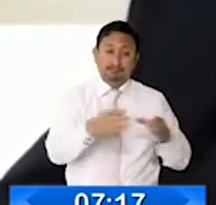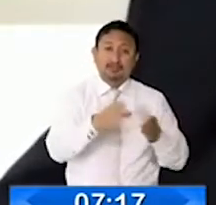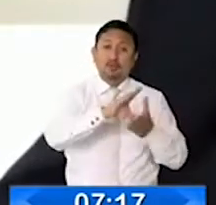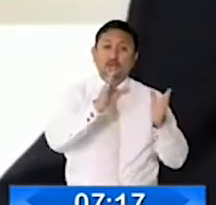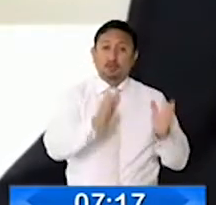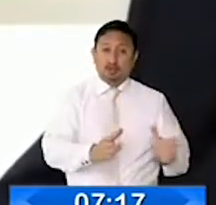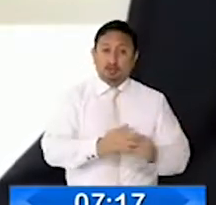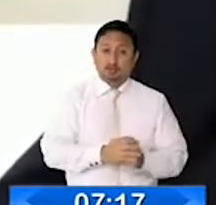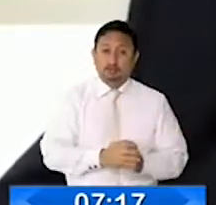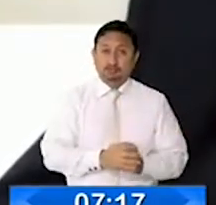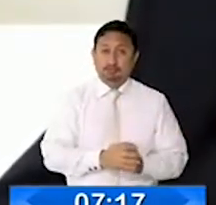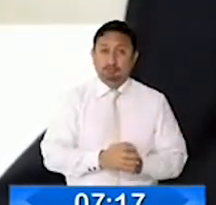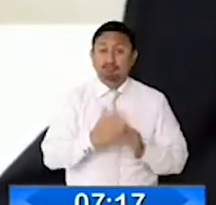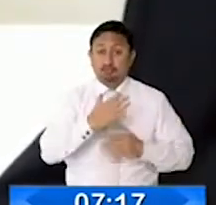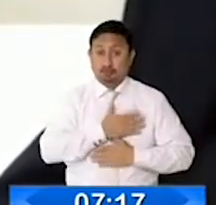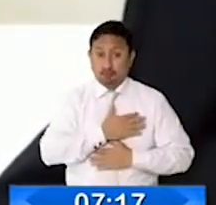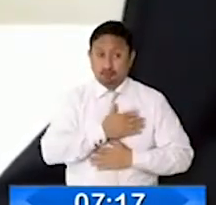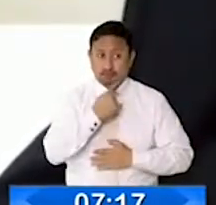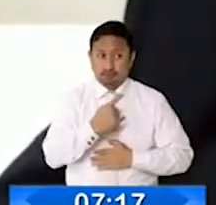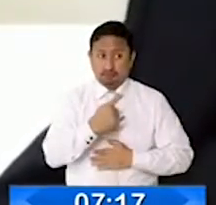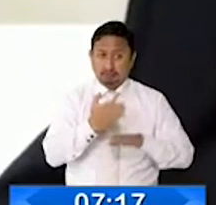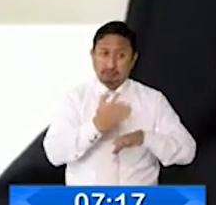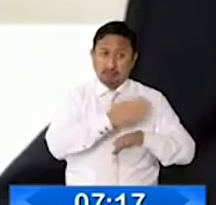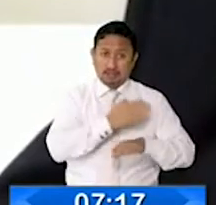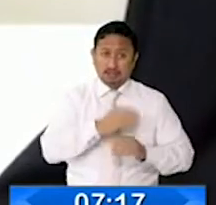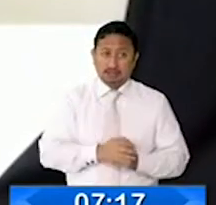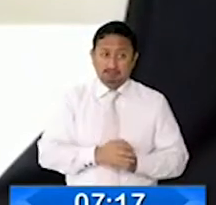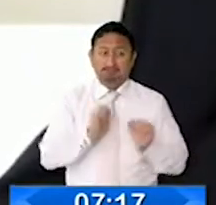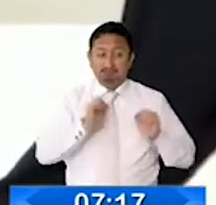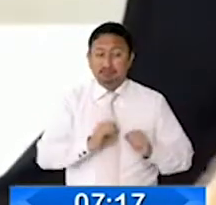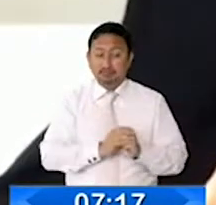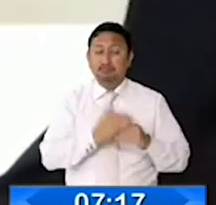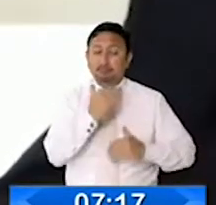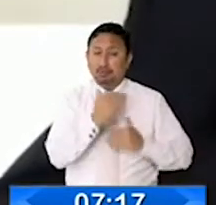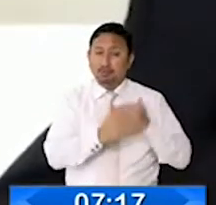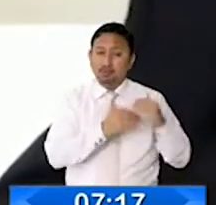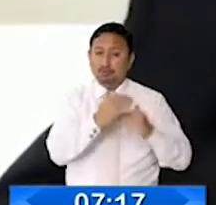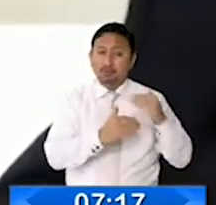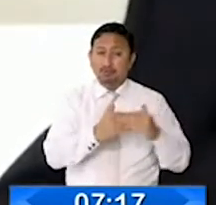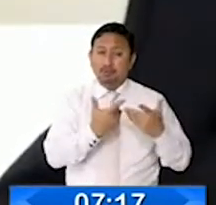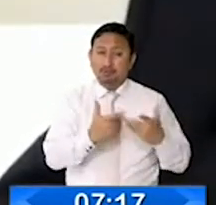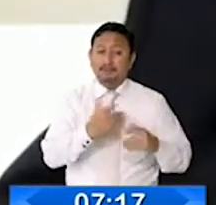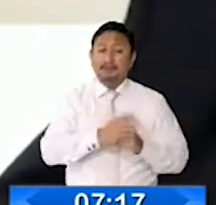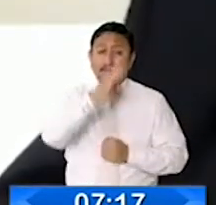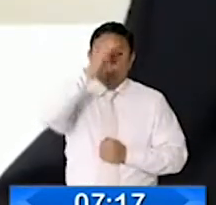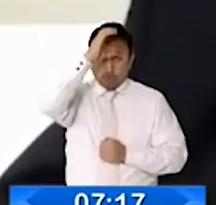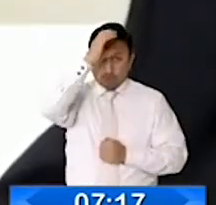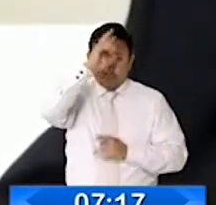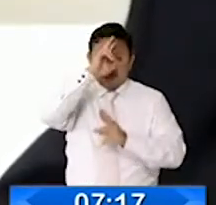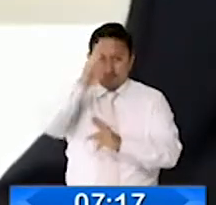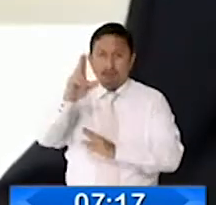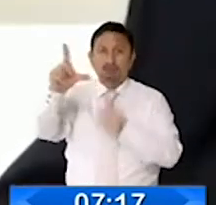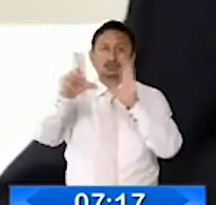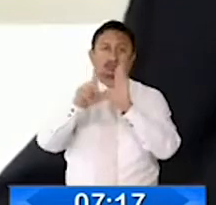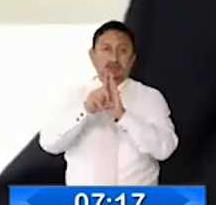ciudadanos, yo he dicho en algunas oportunidades que vayamos construyendo una cultura de respeto a la norma